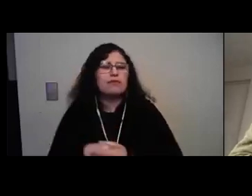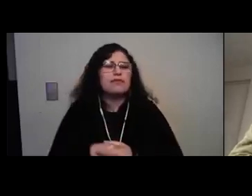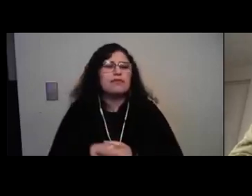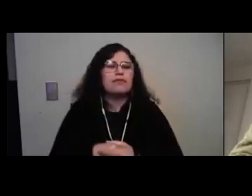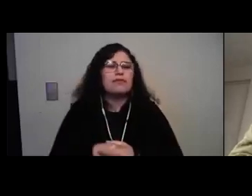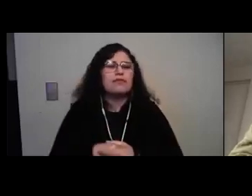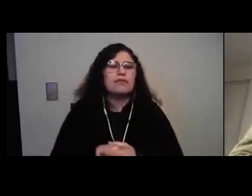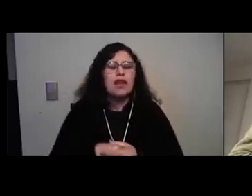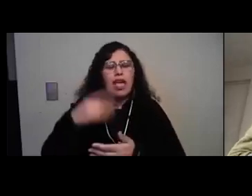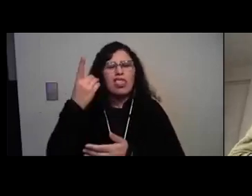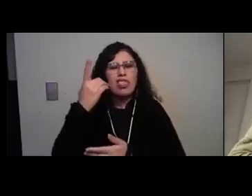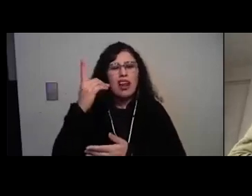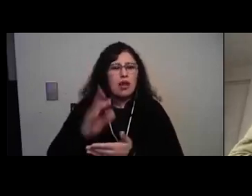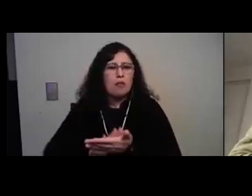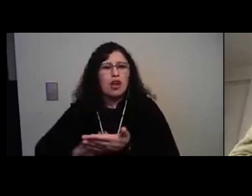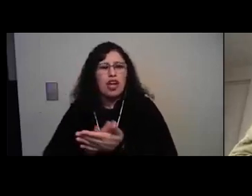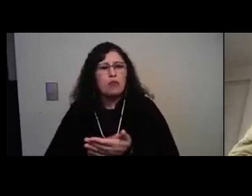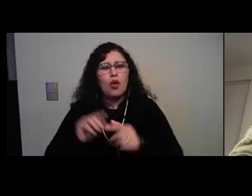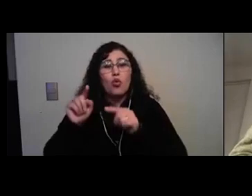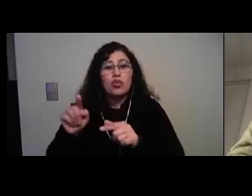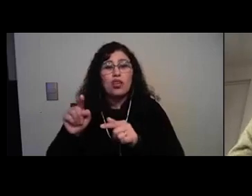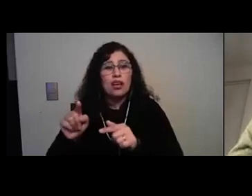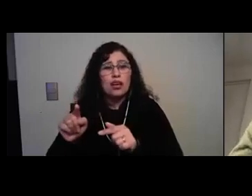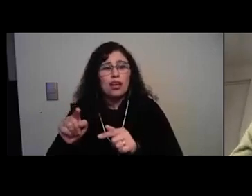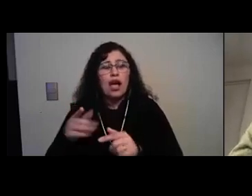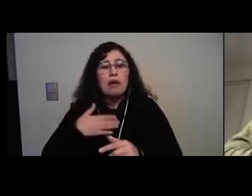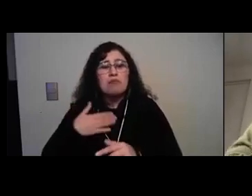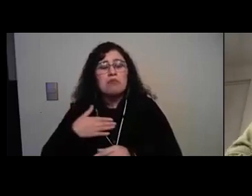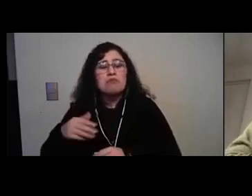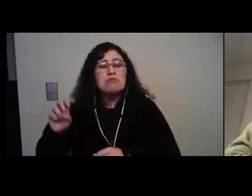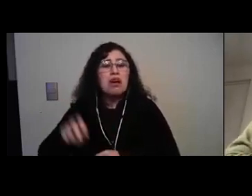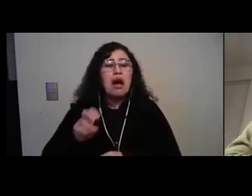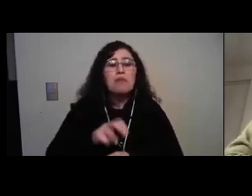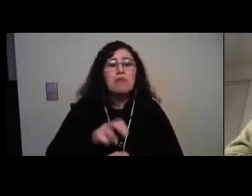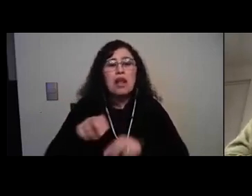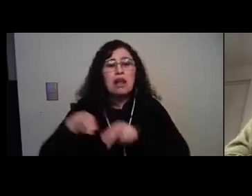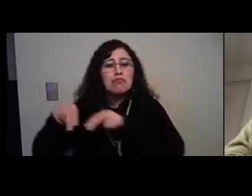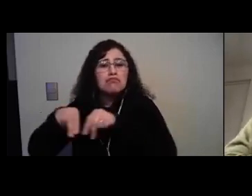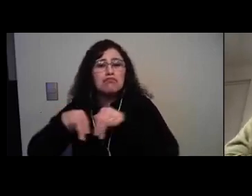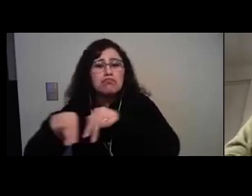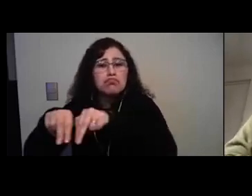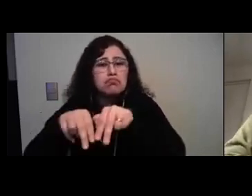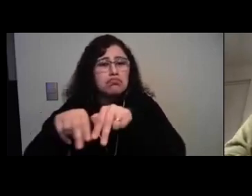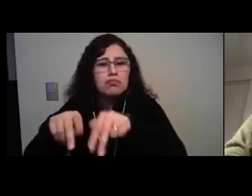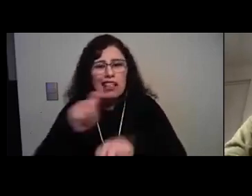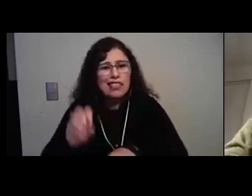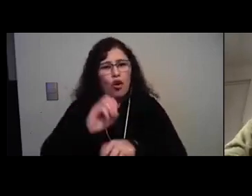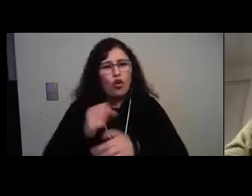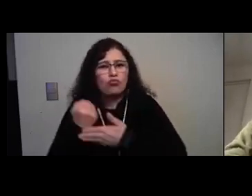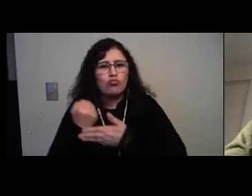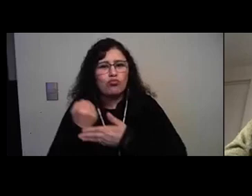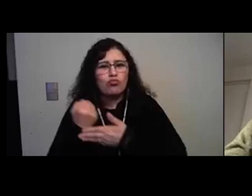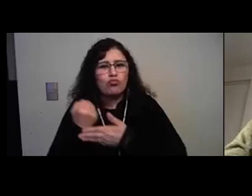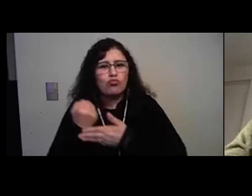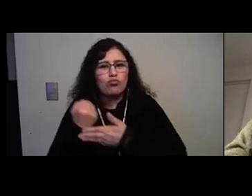¿cierto? Y usted me saca a caminar, ¿cierto? Por la unidad de terapia, lo que usted como terapeuta debería